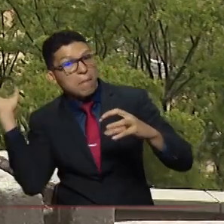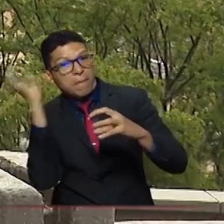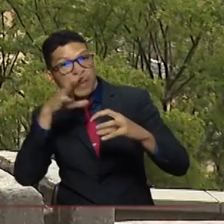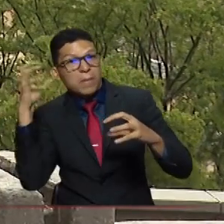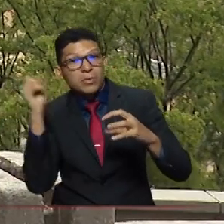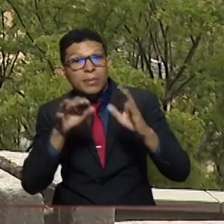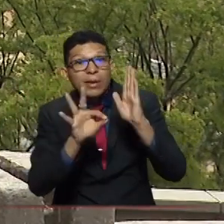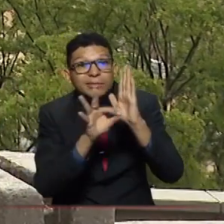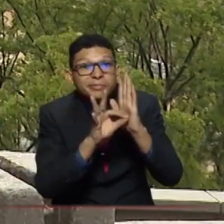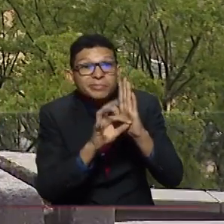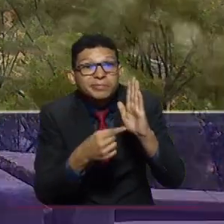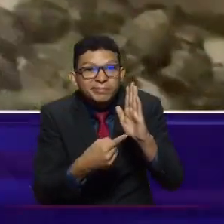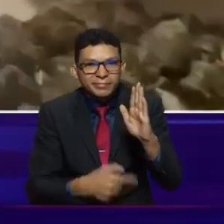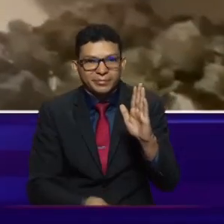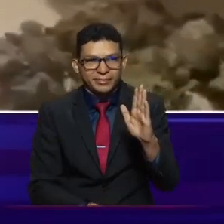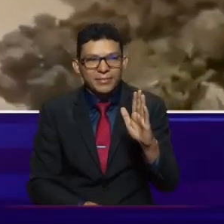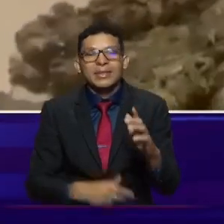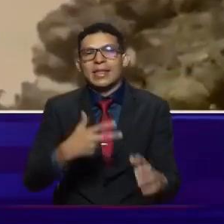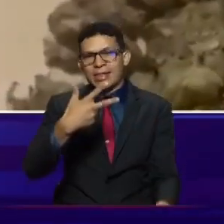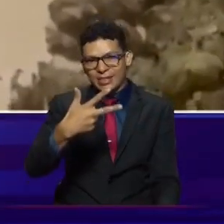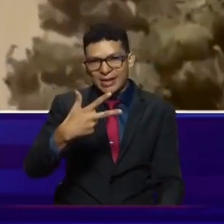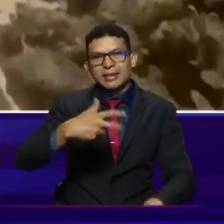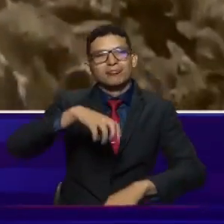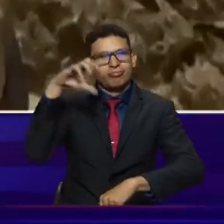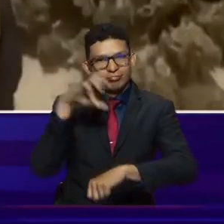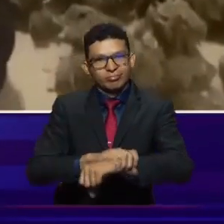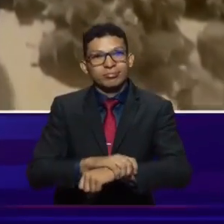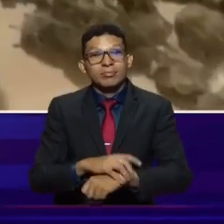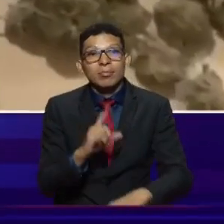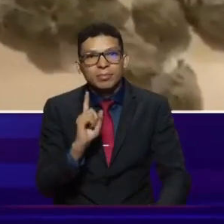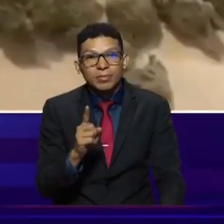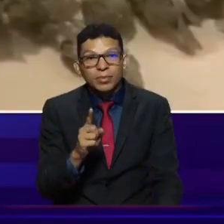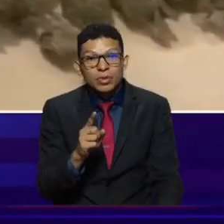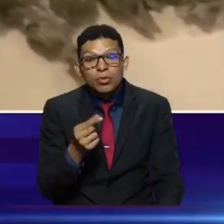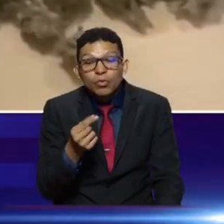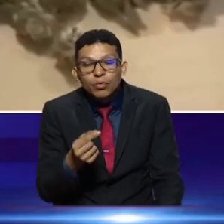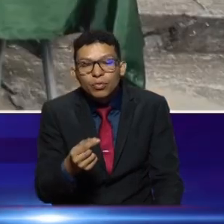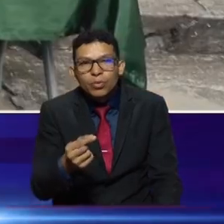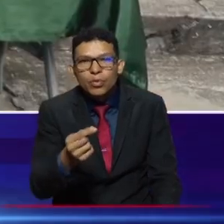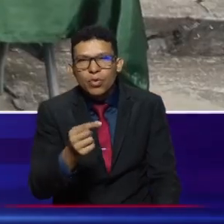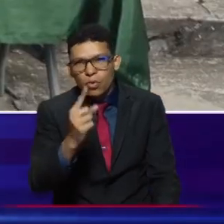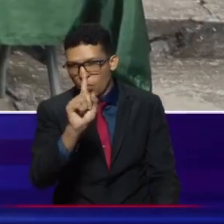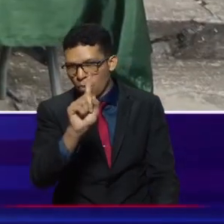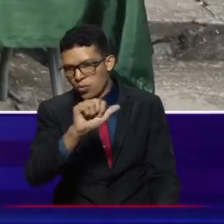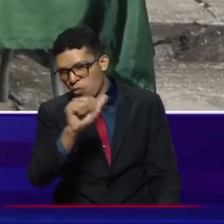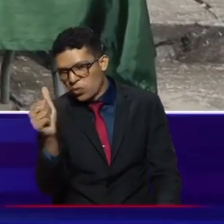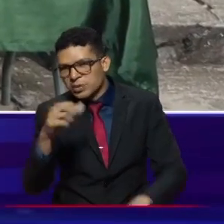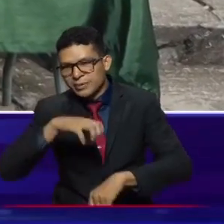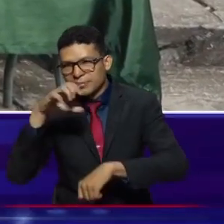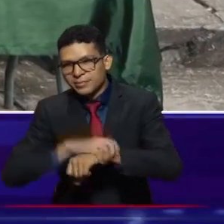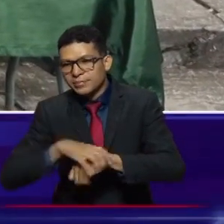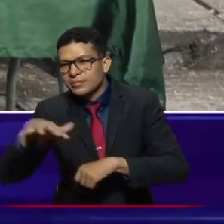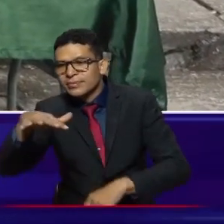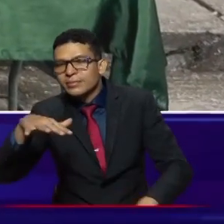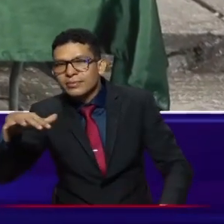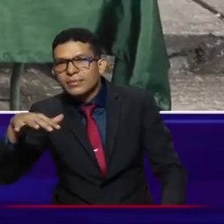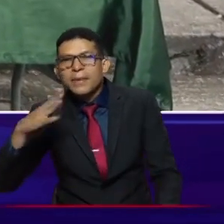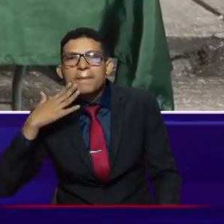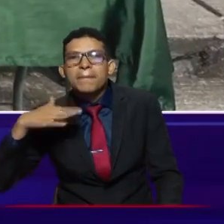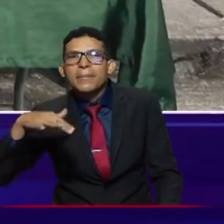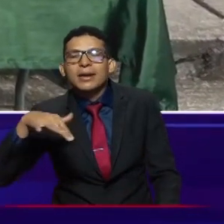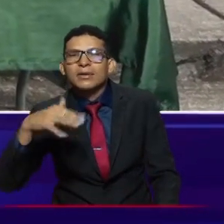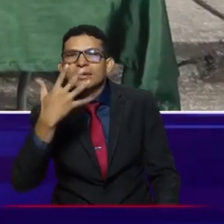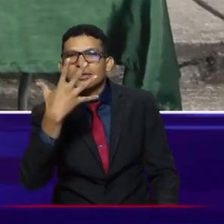cuando intentaban hacer esto, en flagrancia. Minutos después, una persona más fue capturada en otro punto de la ciudad, en un sector conocido como el Parque de